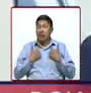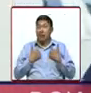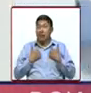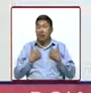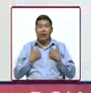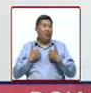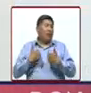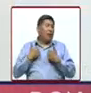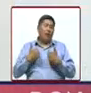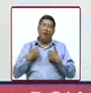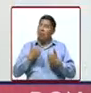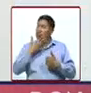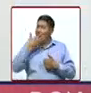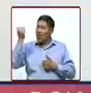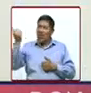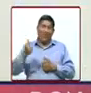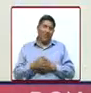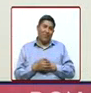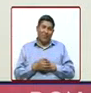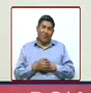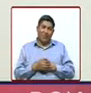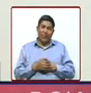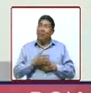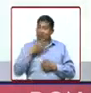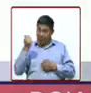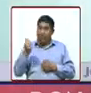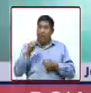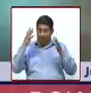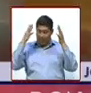¿Cómo estás? Sí, estás algo mejor. Estás mejor.